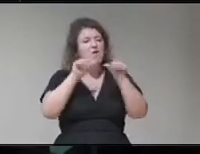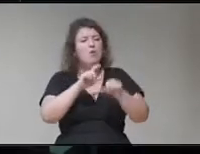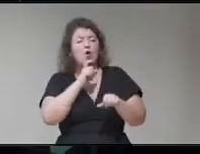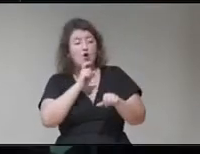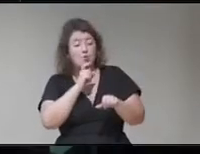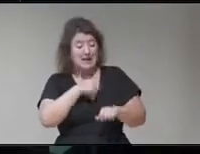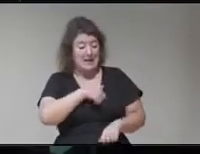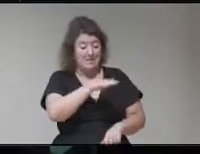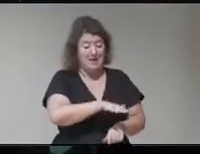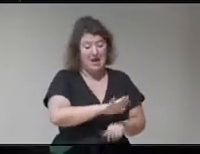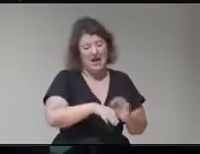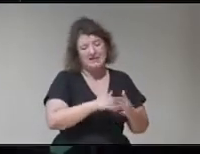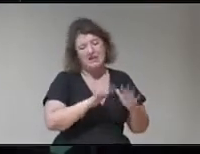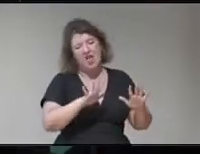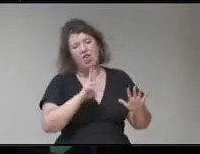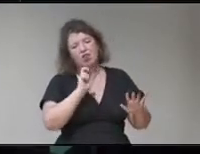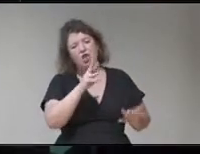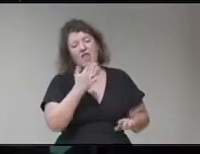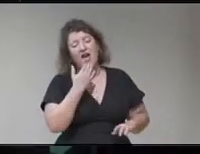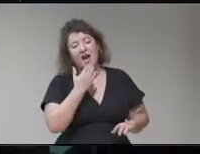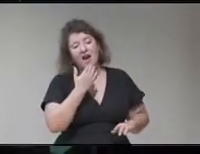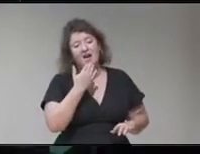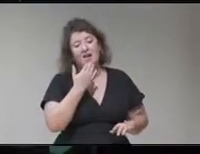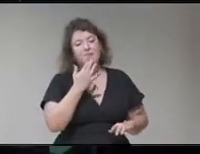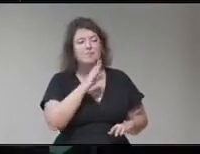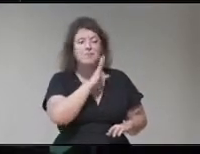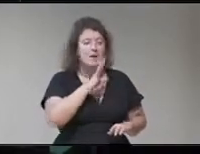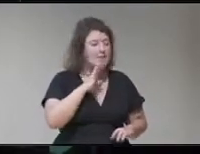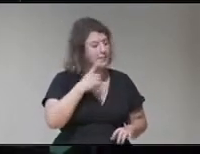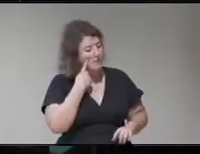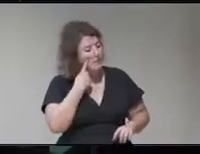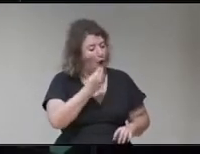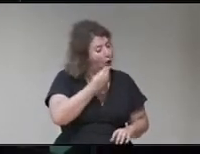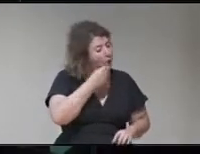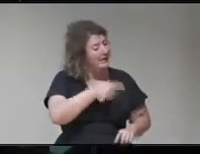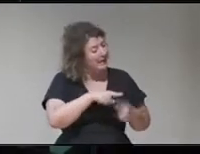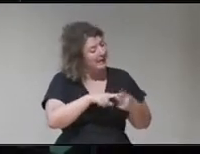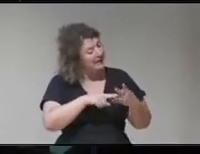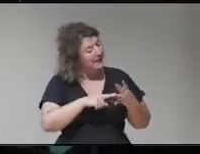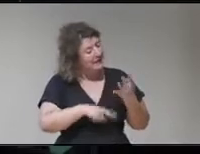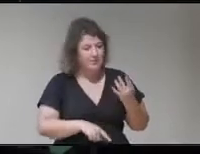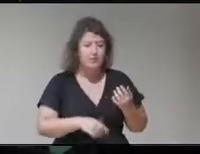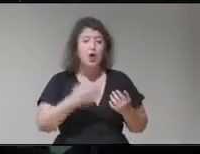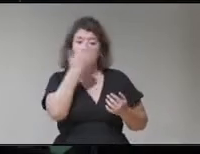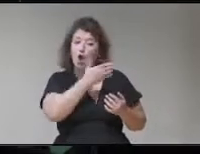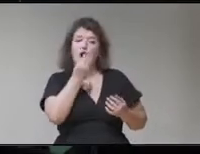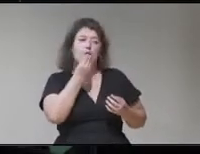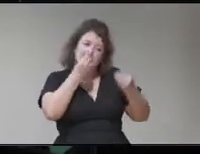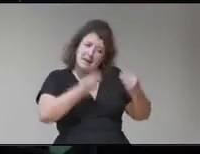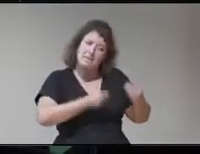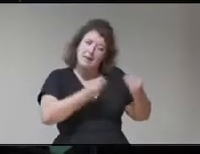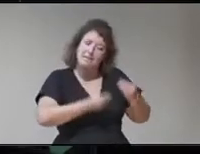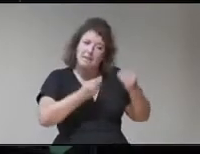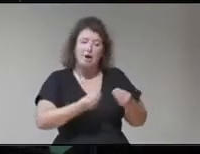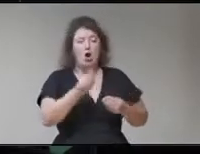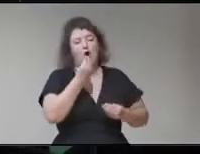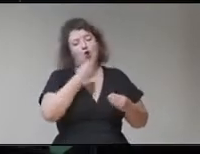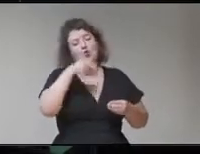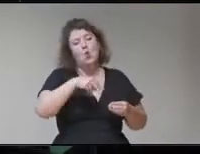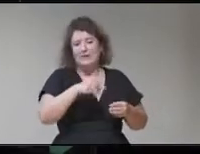es pequeño, hasta los 10, 12 años, su madre está muy encima de que coma lo que tiene que comer y que en el colegio tenga los nutrientes